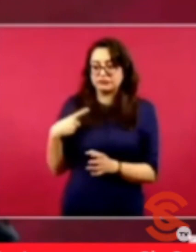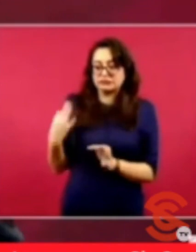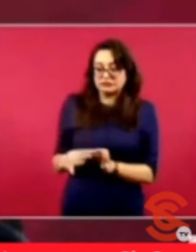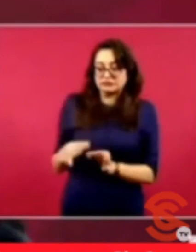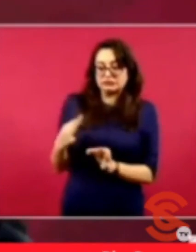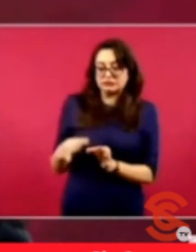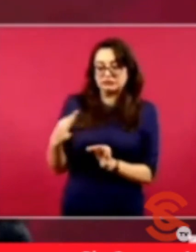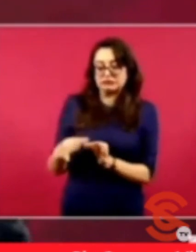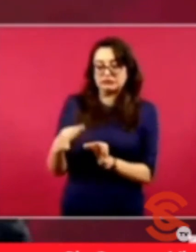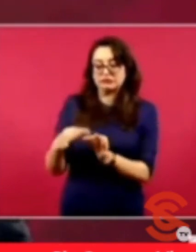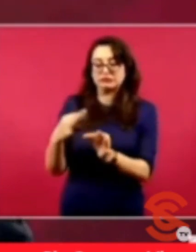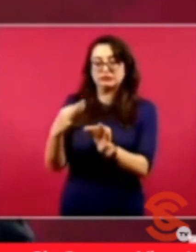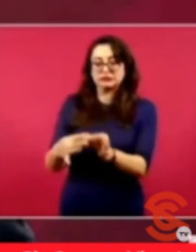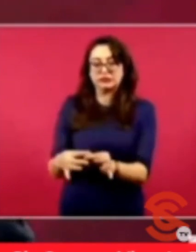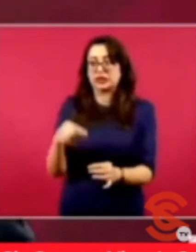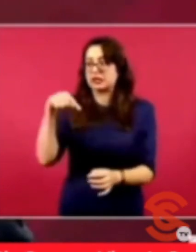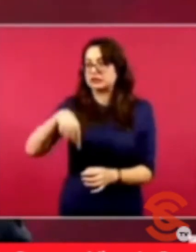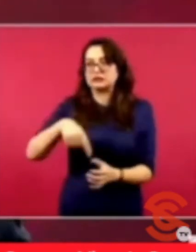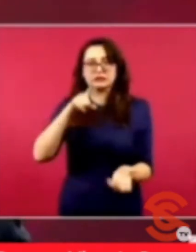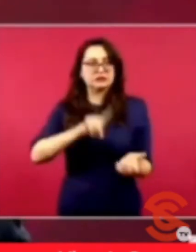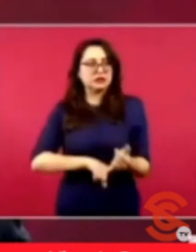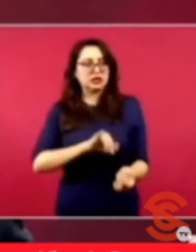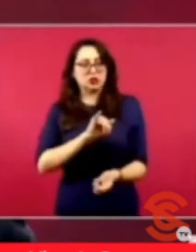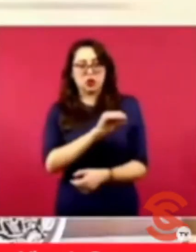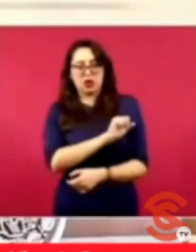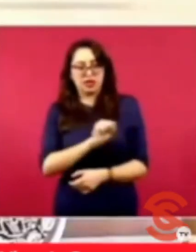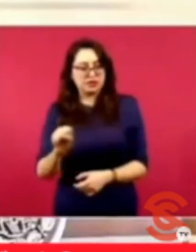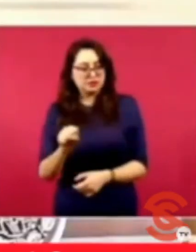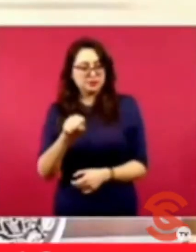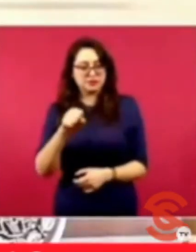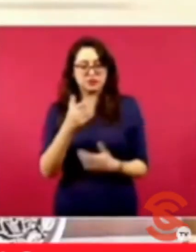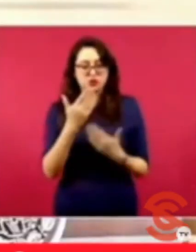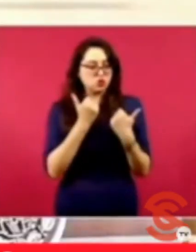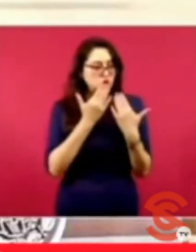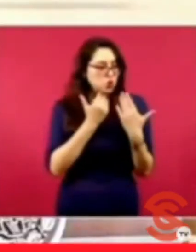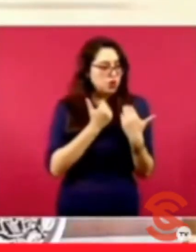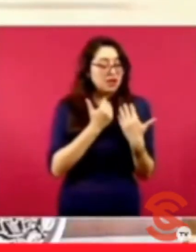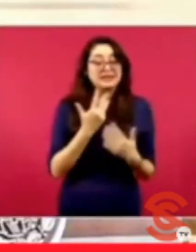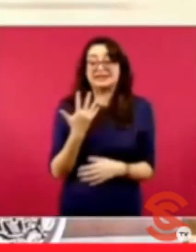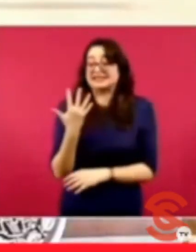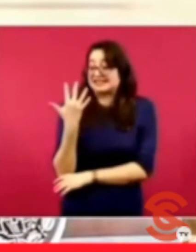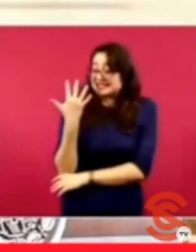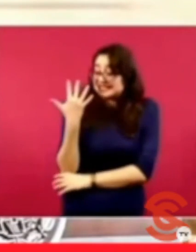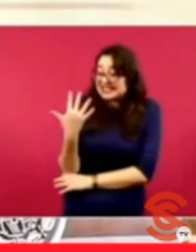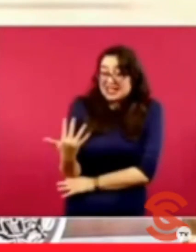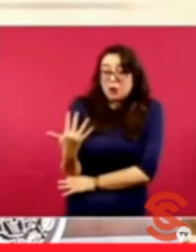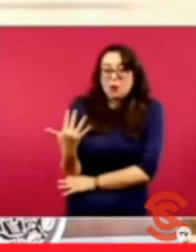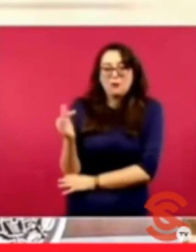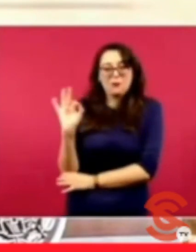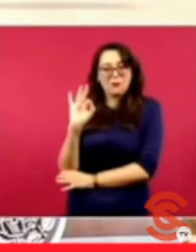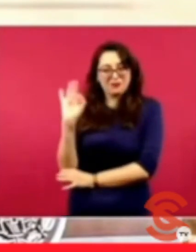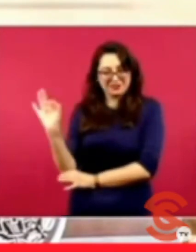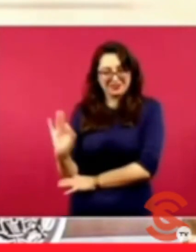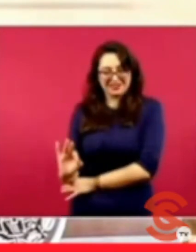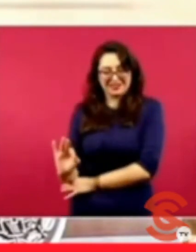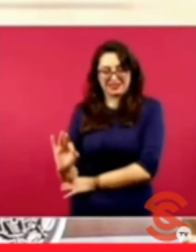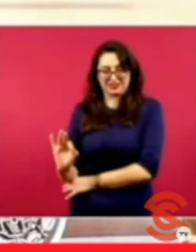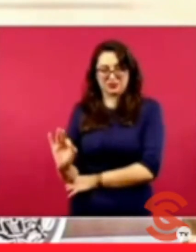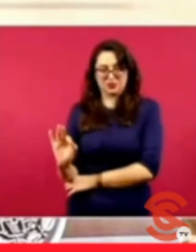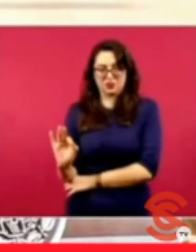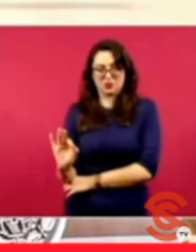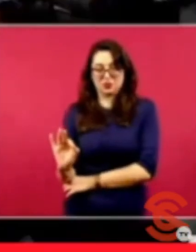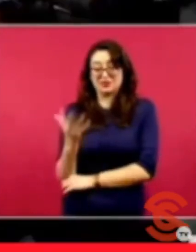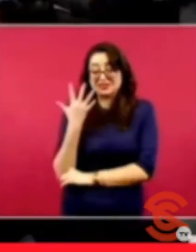atención, es que si no se resuelve en el momento en la receta, en este porcentaje de casos del 5%, como ocurrió el